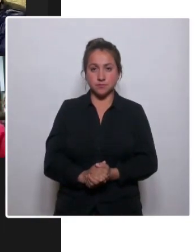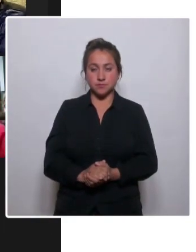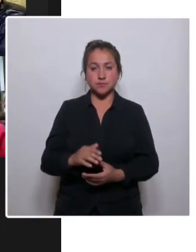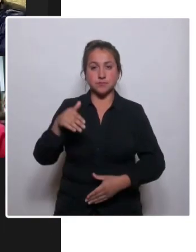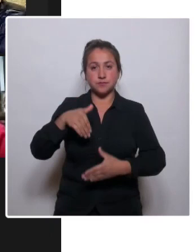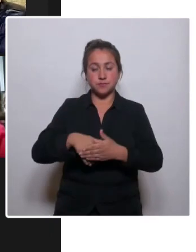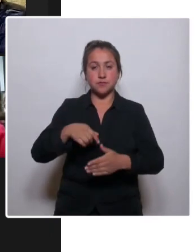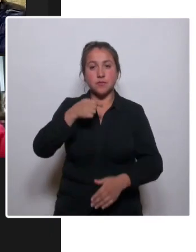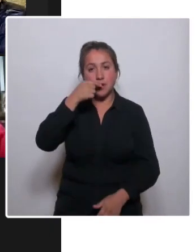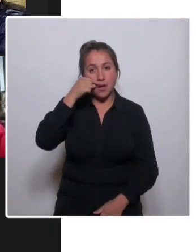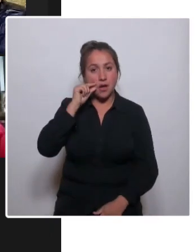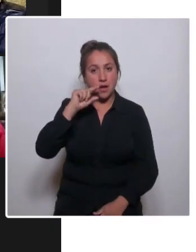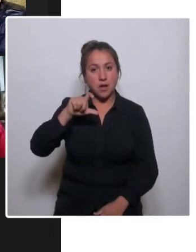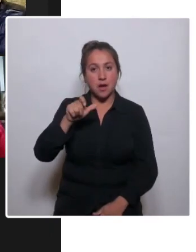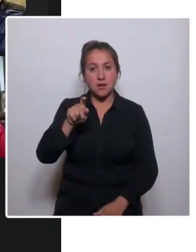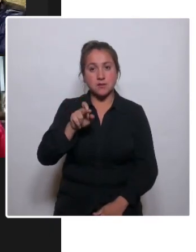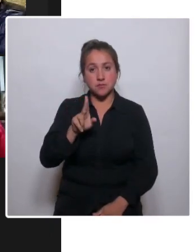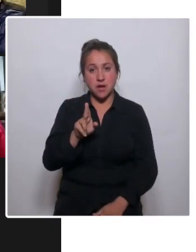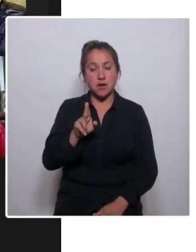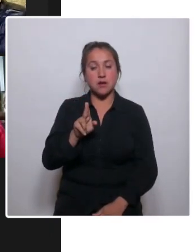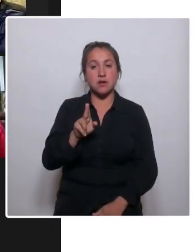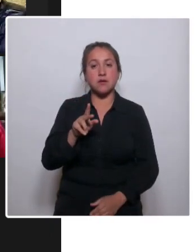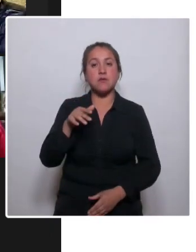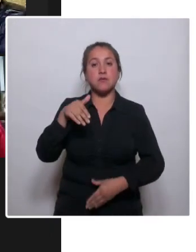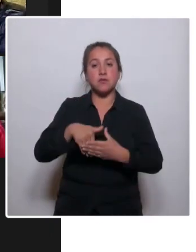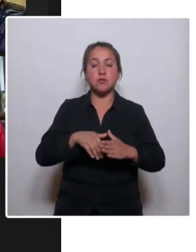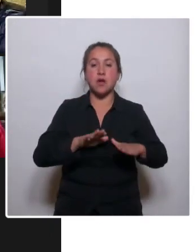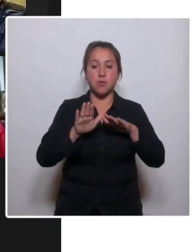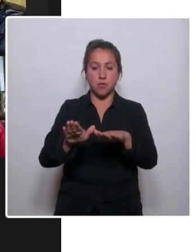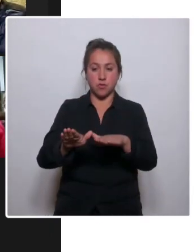¿Cómo vota Gaspar Domínguez? A favor.